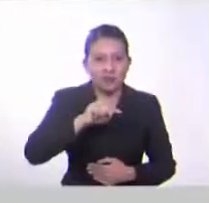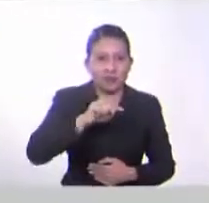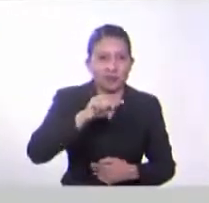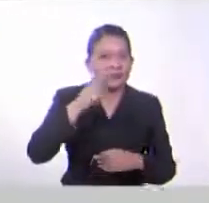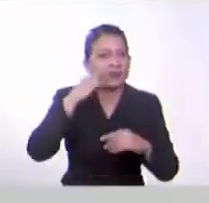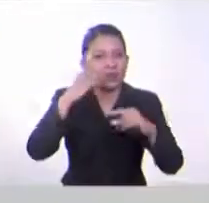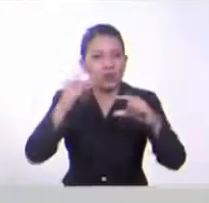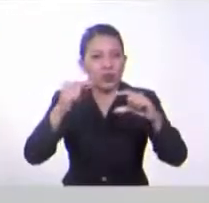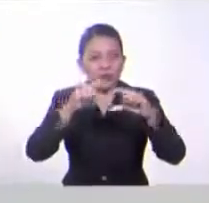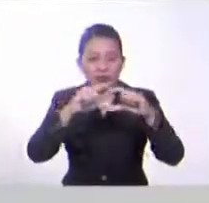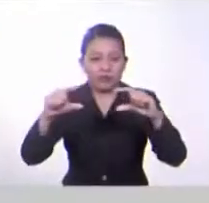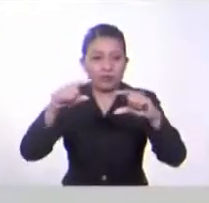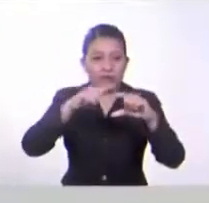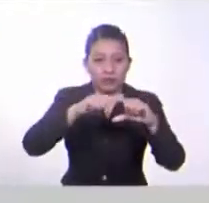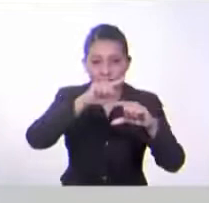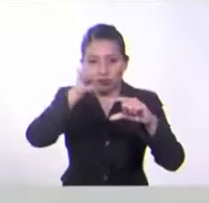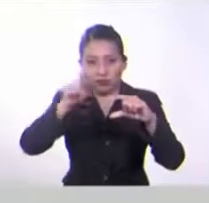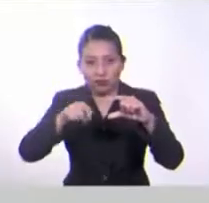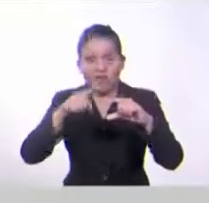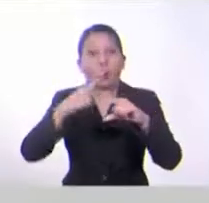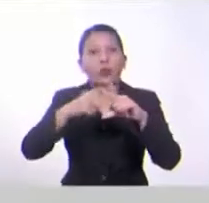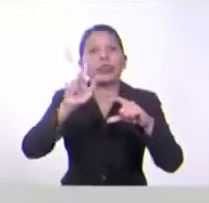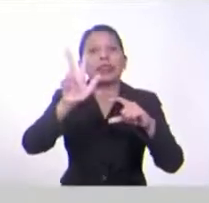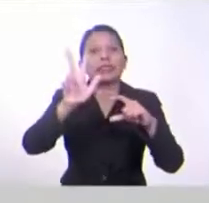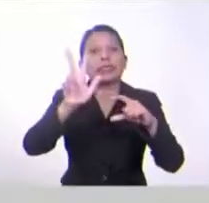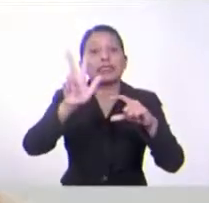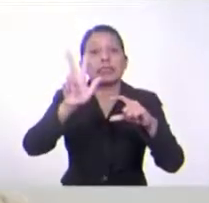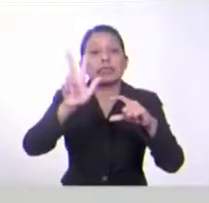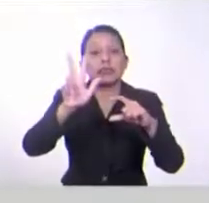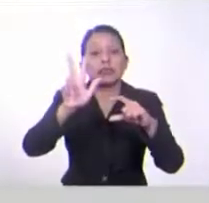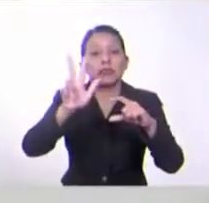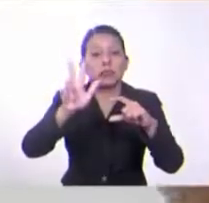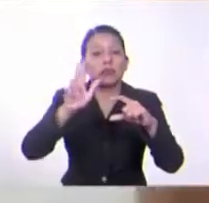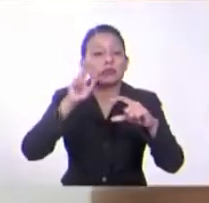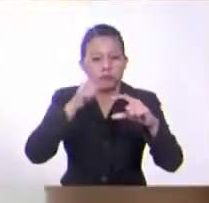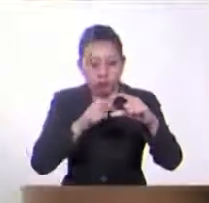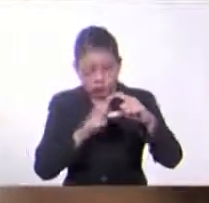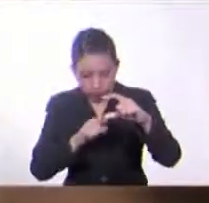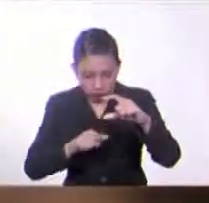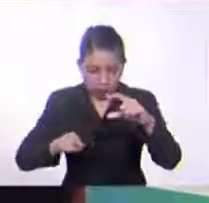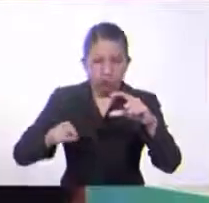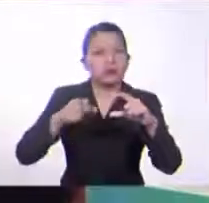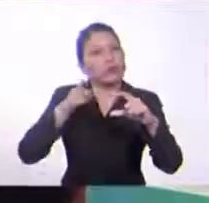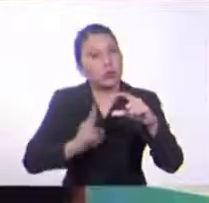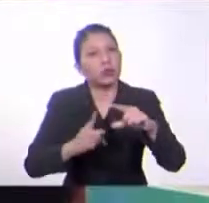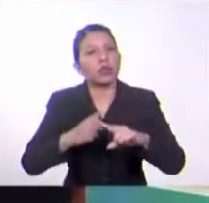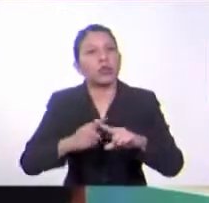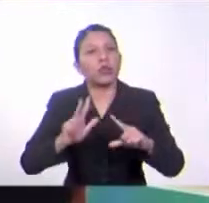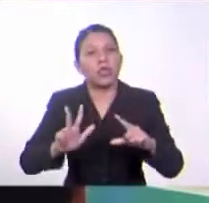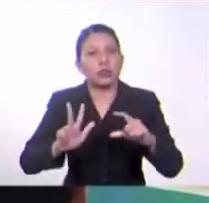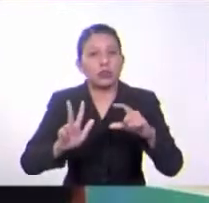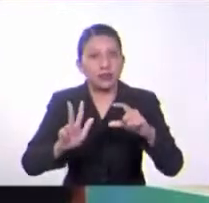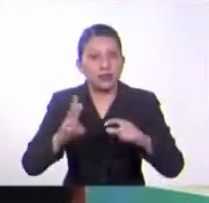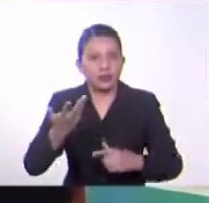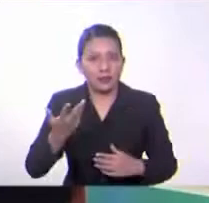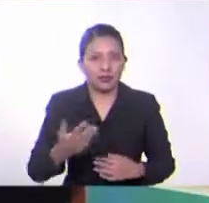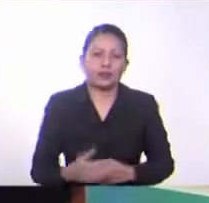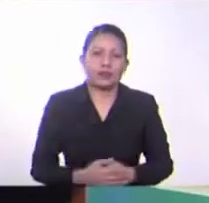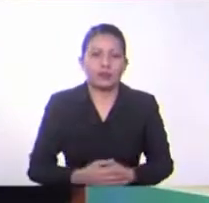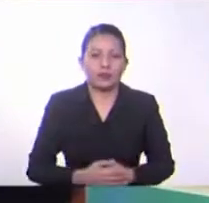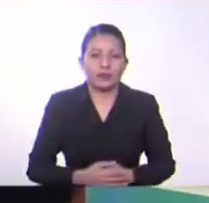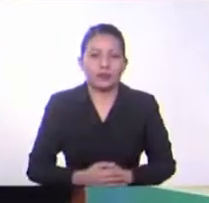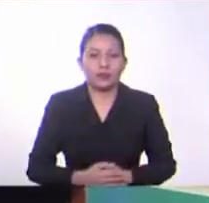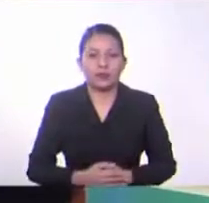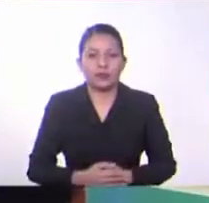por 3, ¿qué pasa con la altura? Pues también hice lo mismo, multipliqué por 3, la tripliqué. Así